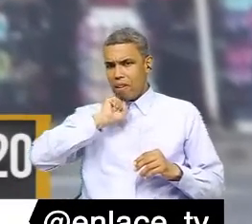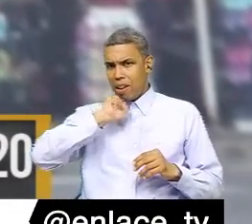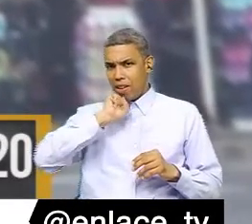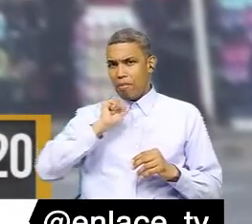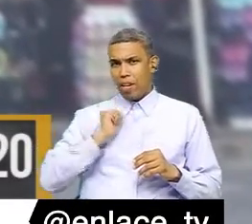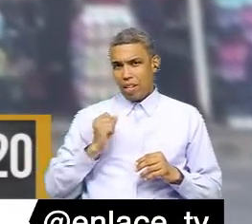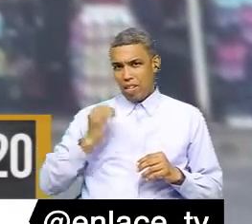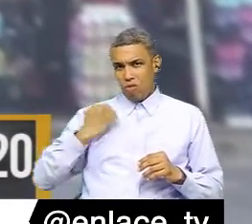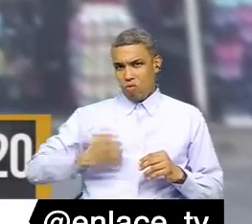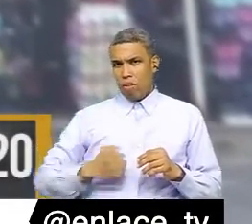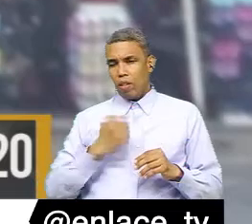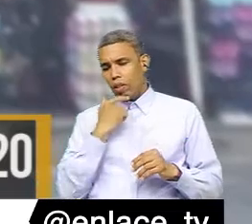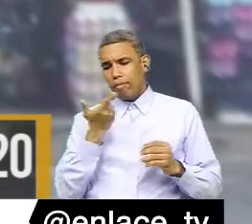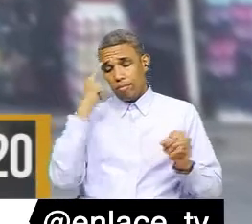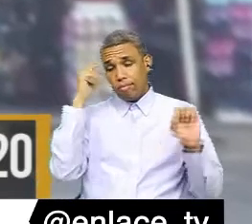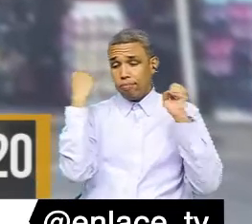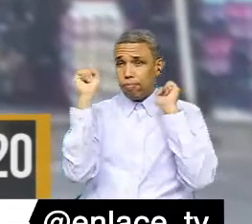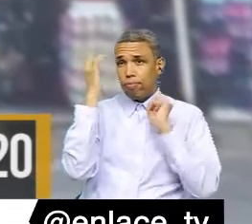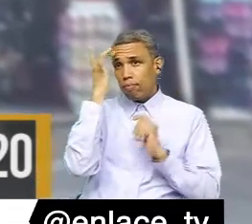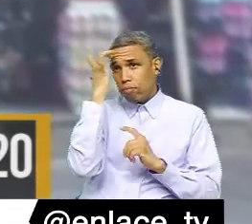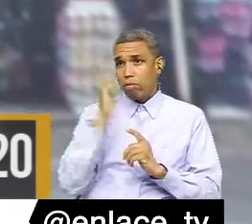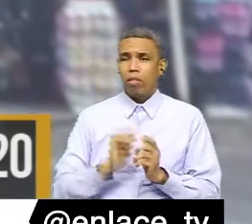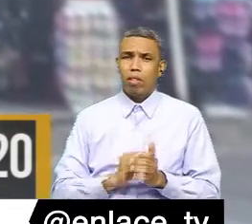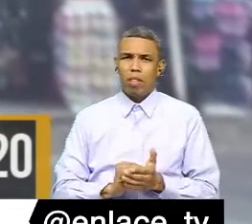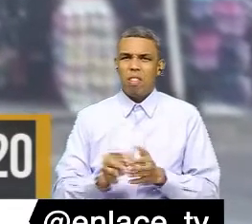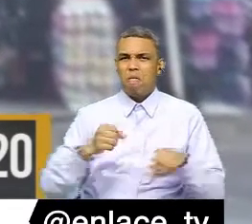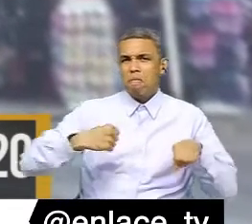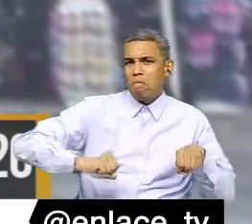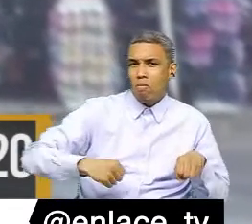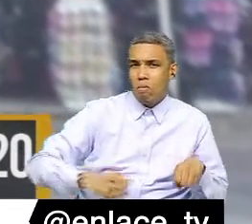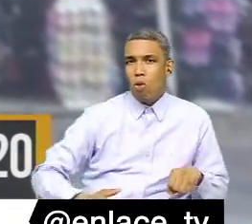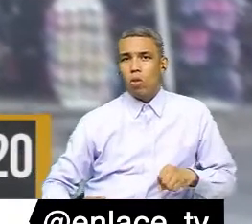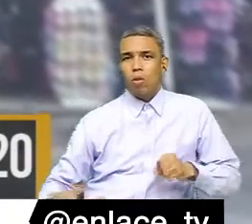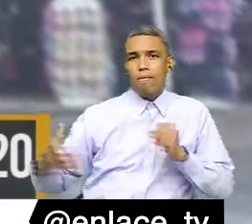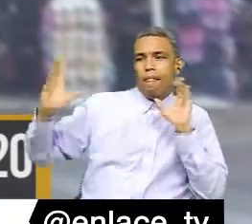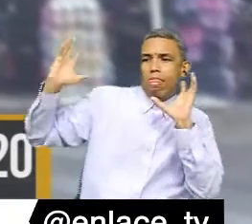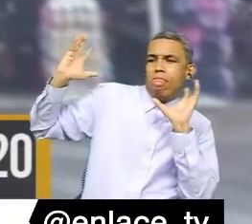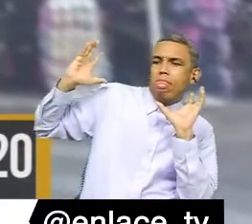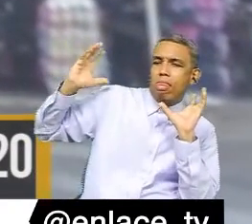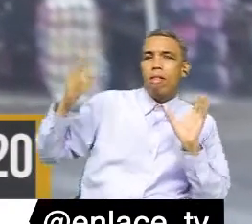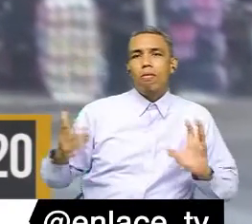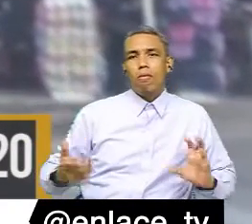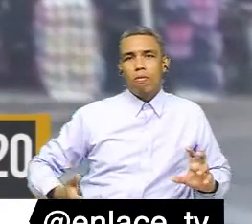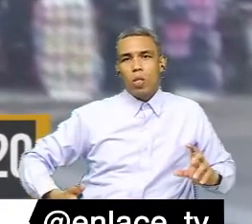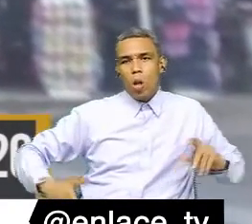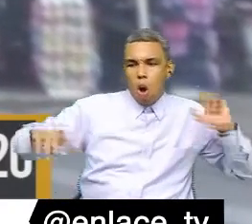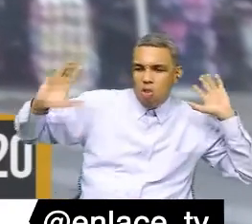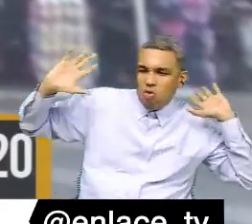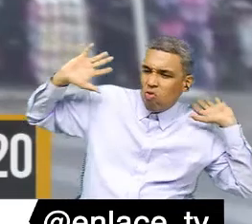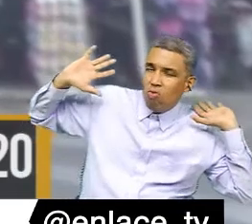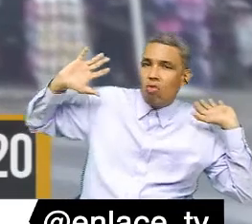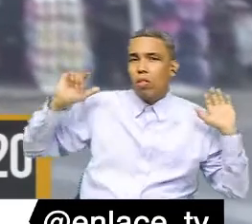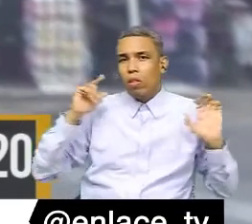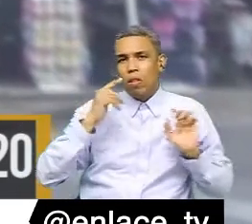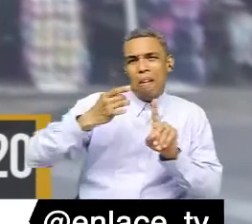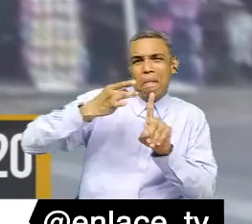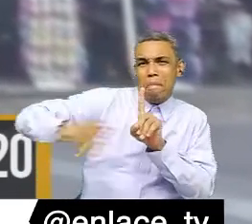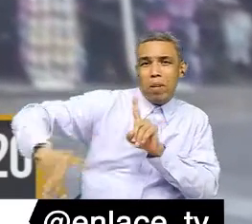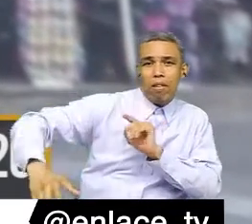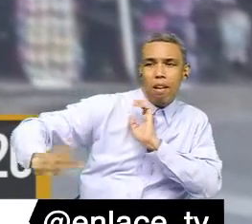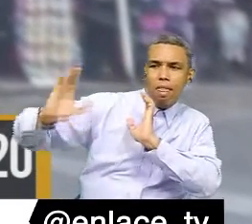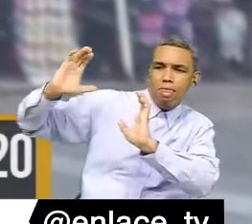de quienes siguen transitando con grandes estructuras en sus motocicletas señora bajando el puente elevado con una estructura metálica con más de dos